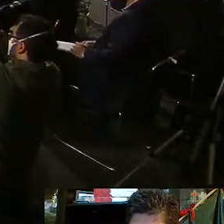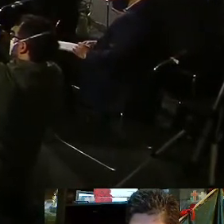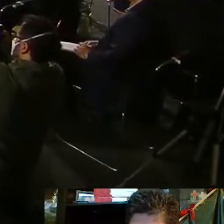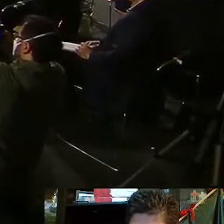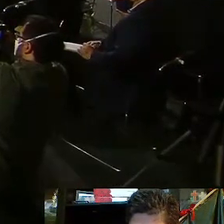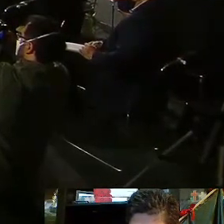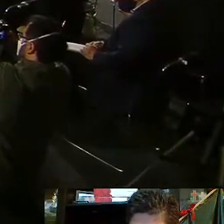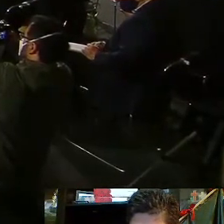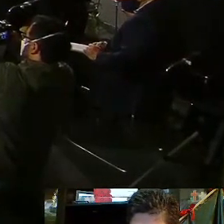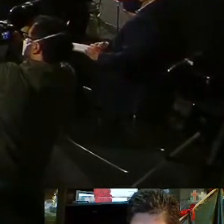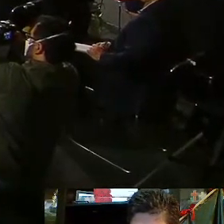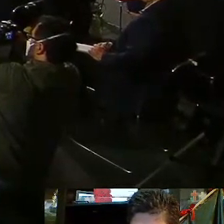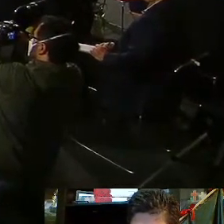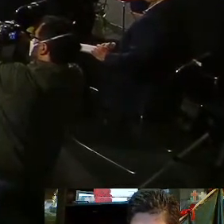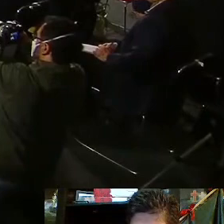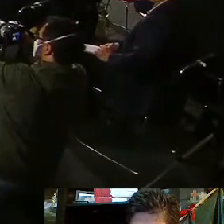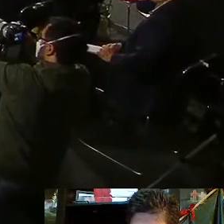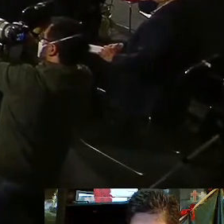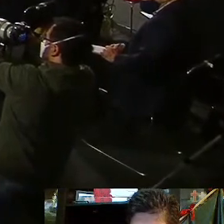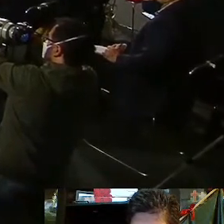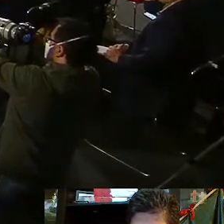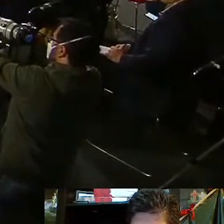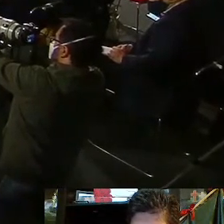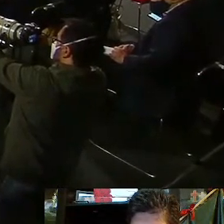más siembra de maíz,